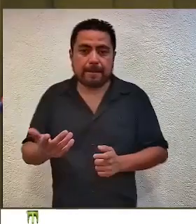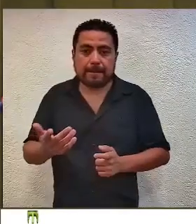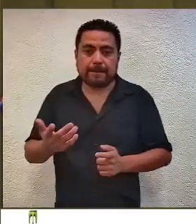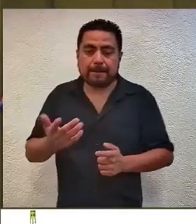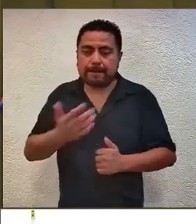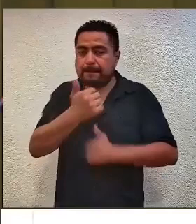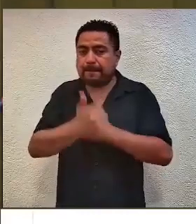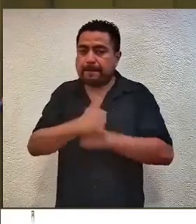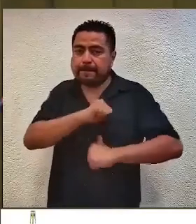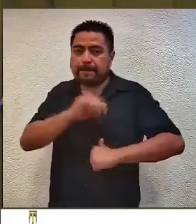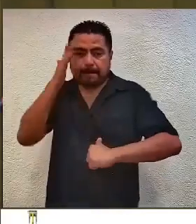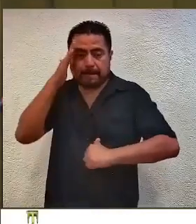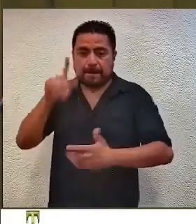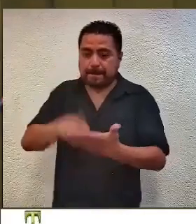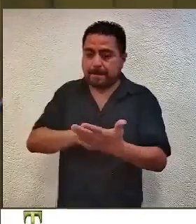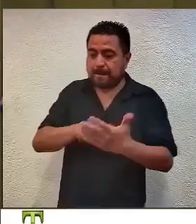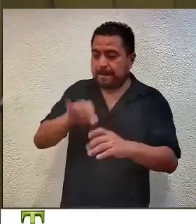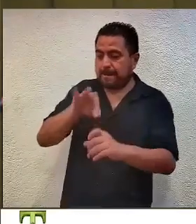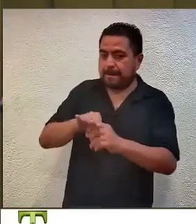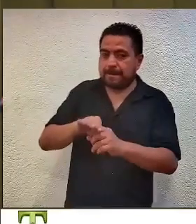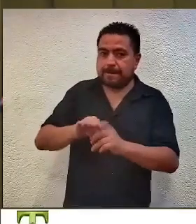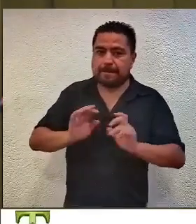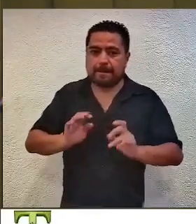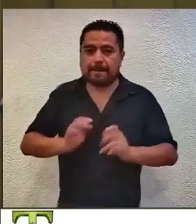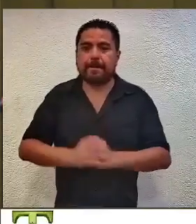competencia de la materia electoral.